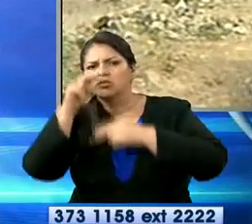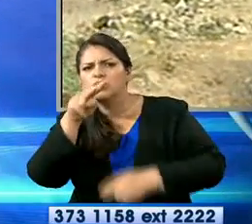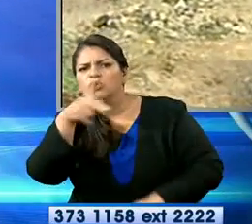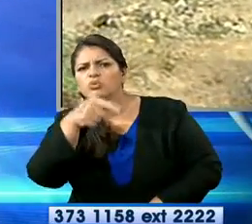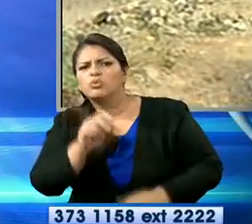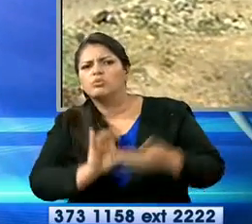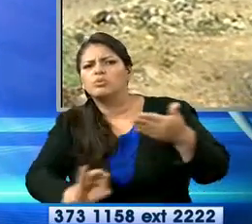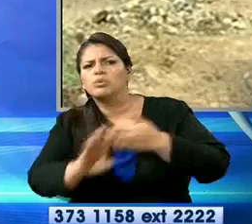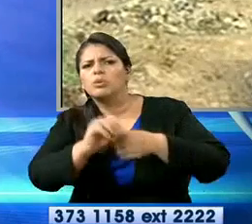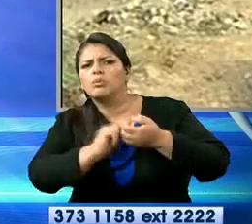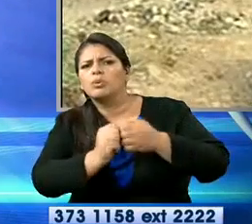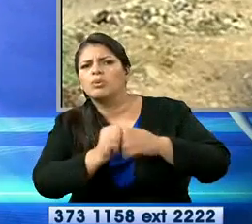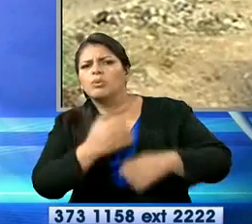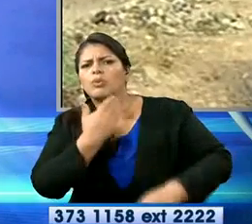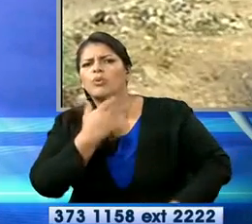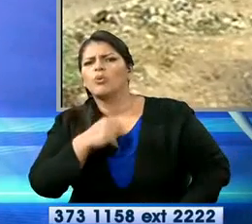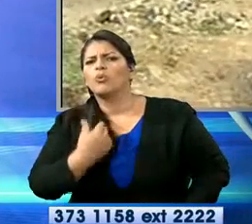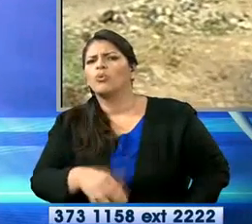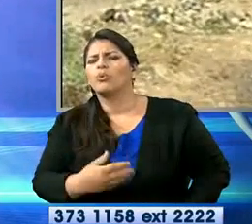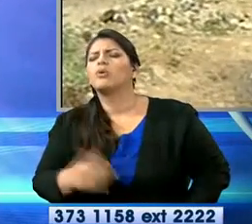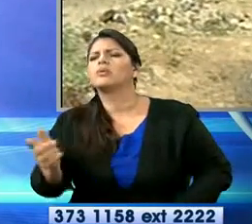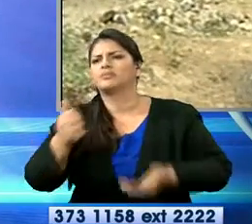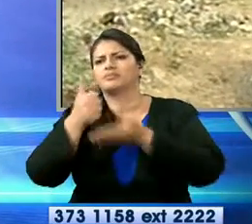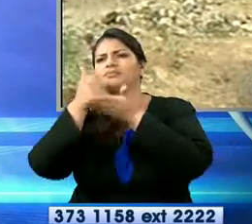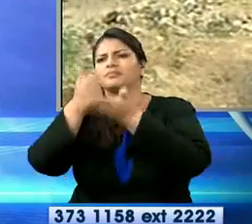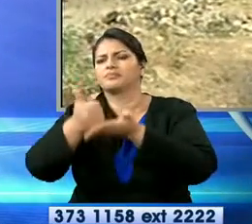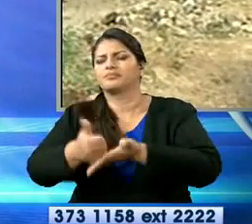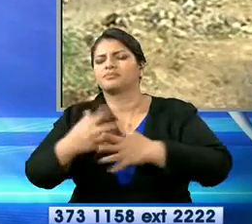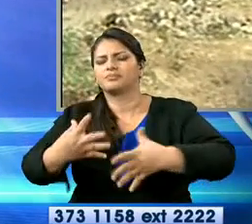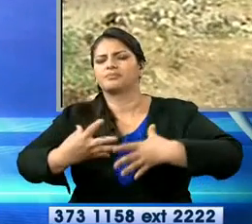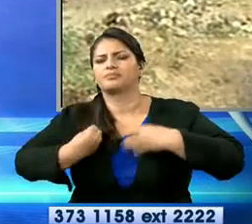tenemos otra salida, señor productor, ¿no? En la próxima salida,